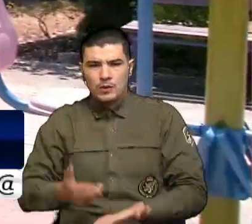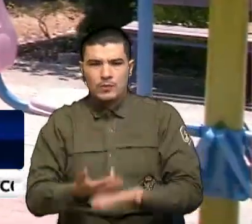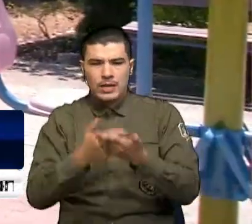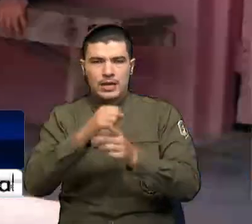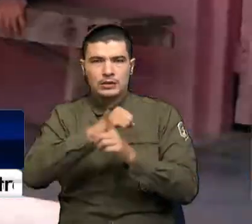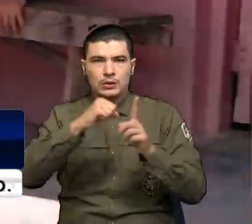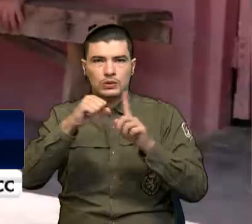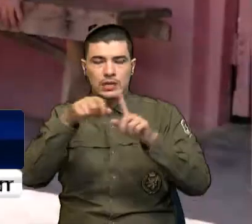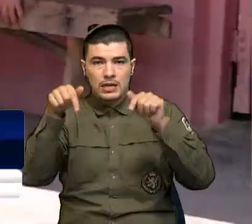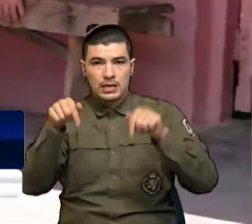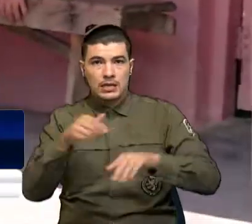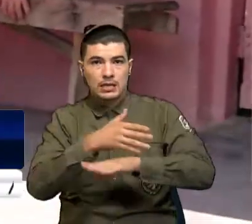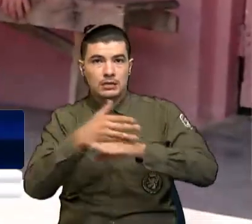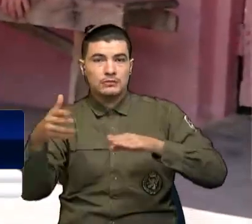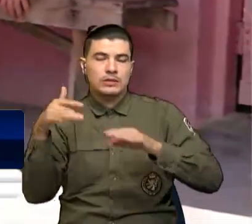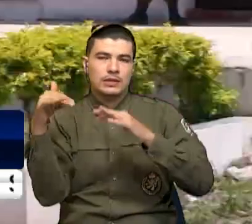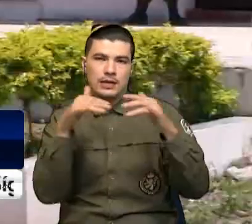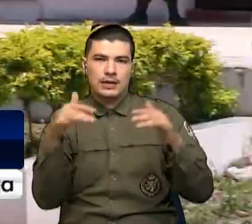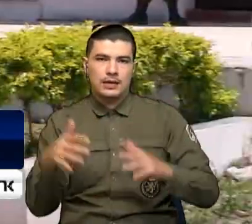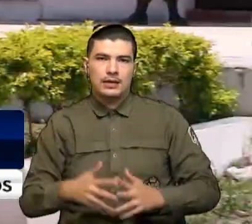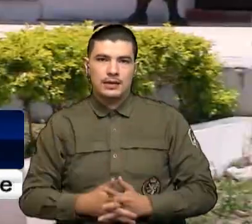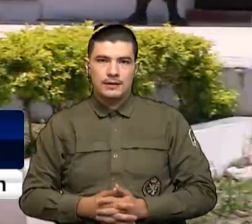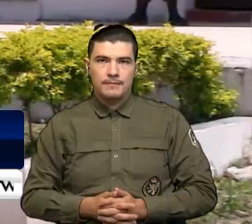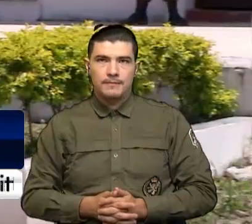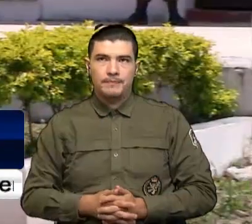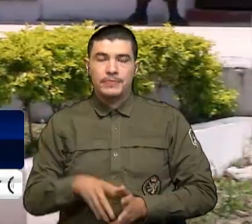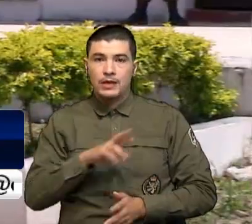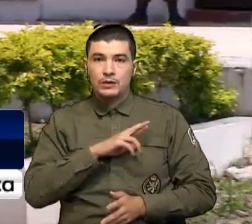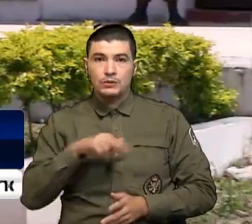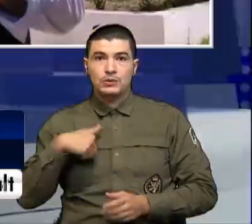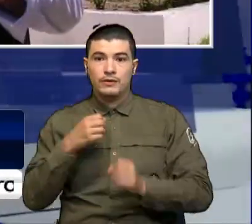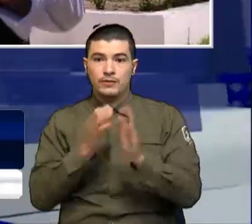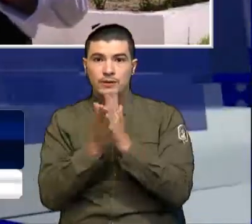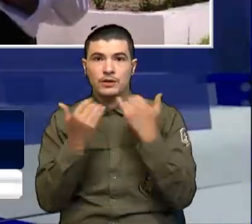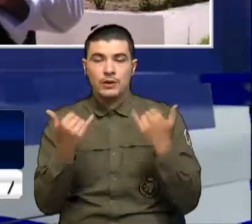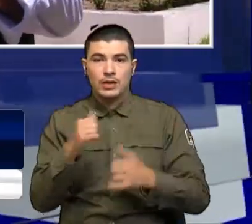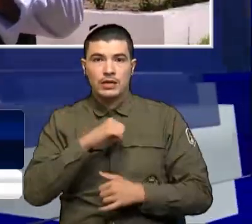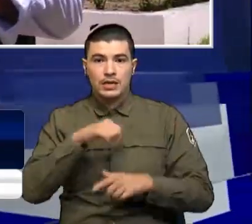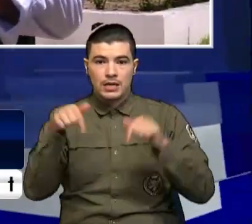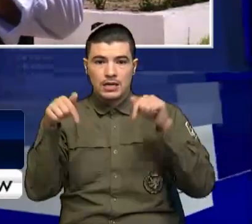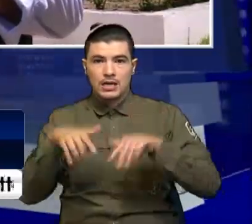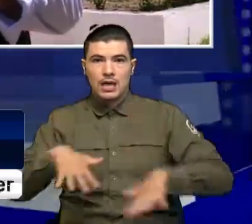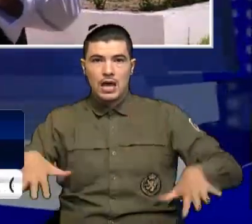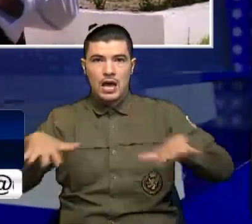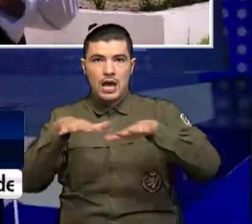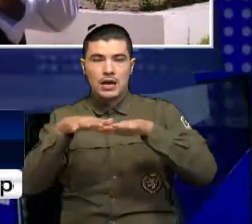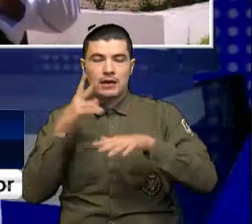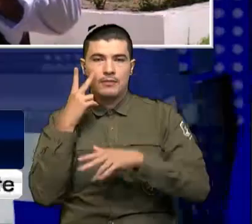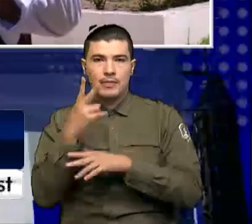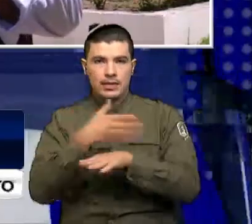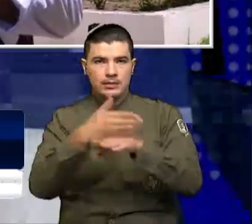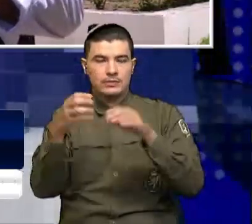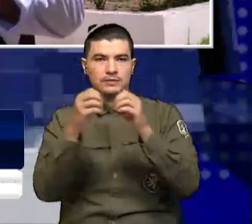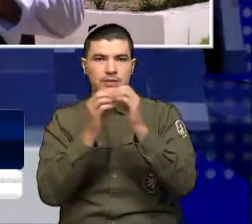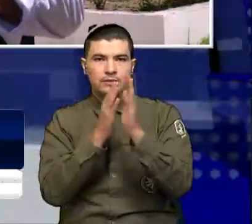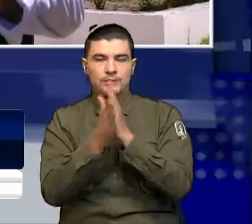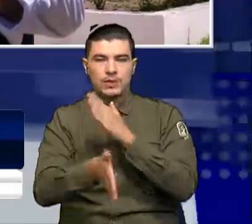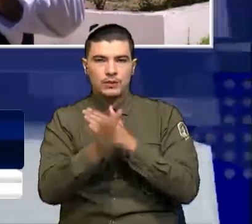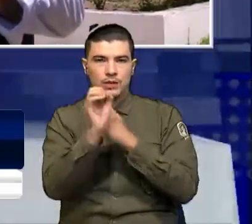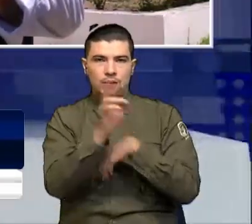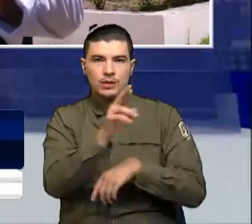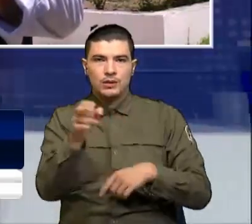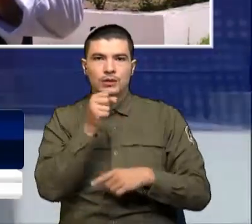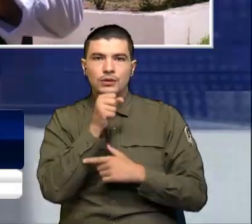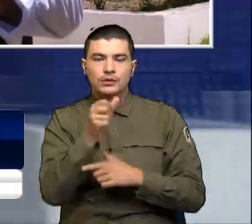en el posconflicto información que tenemos aquí desde este punto donde nos encontramos regreso con ustedes al centro de